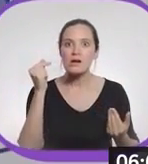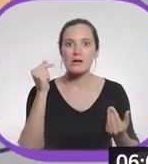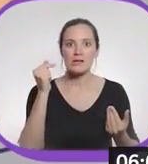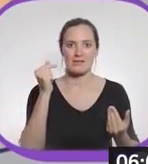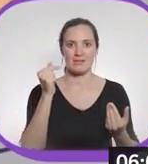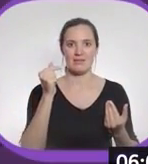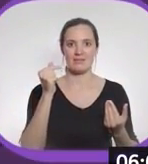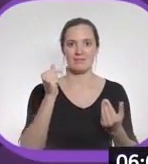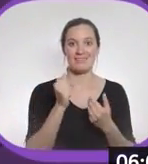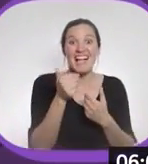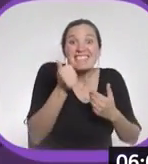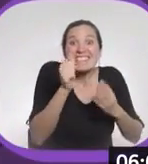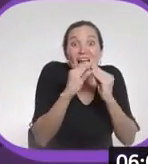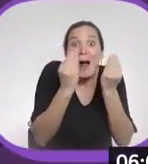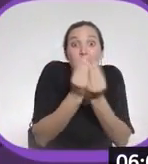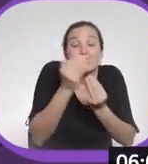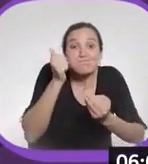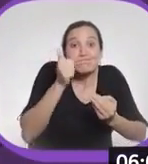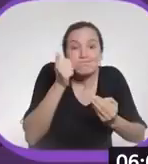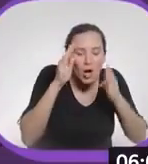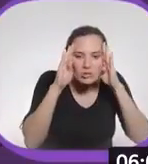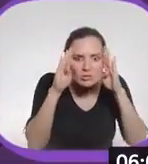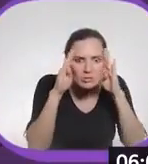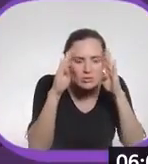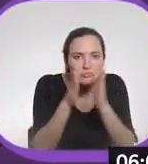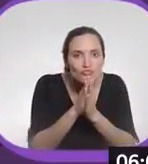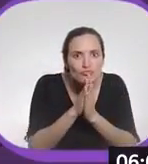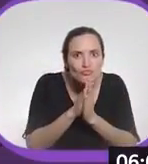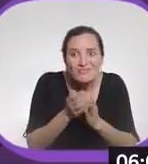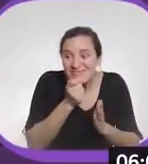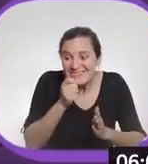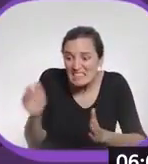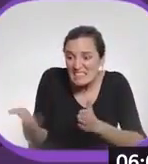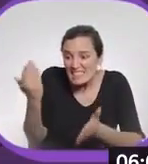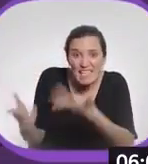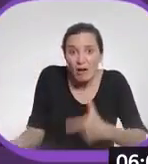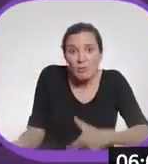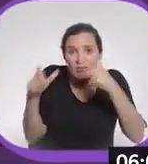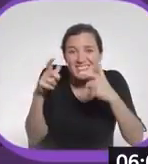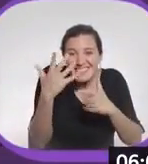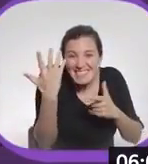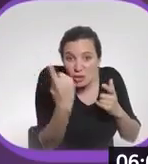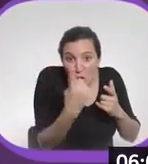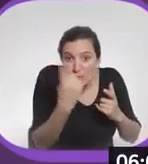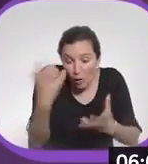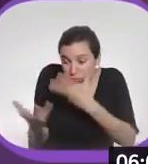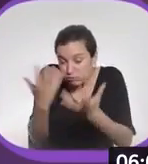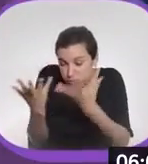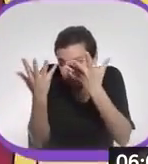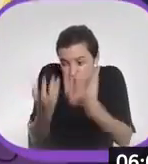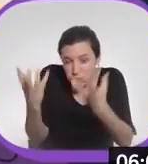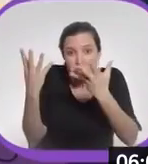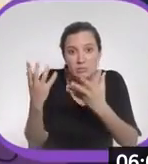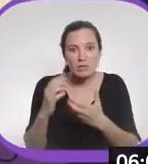tengo! ¿Qué? ¡Llegué a 6! ¡Sparky, concéntrate! Si no los sacamos en 5 minutos, se cocinarán.